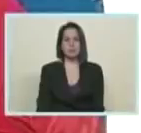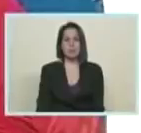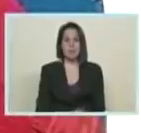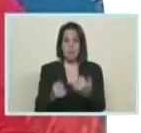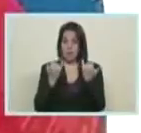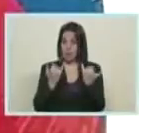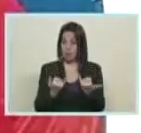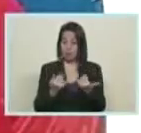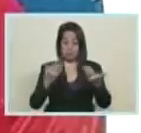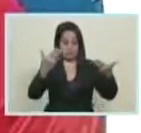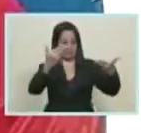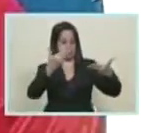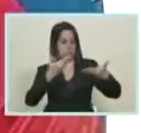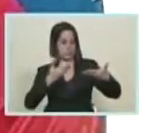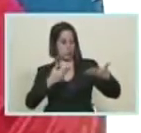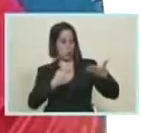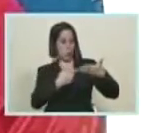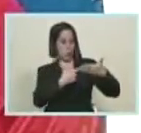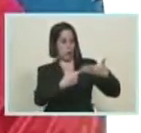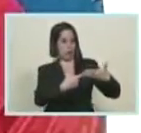llegaron los informes.